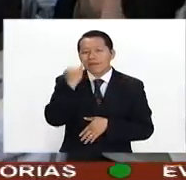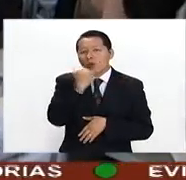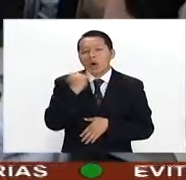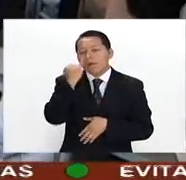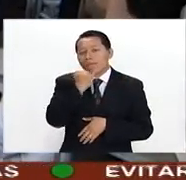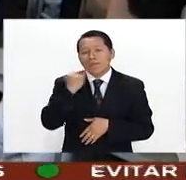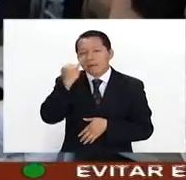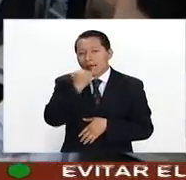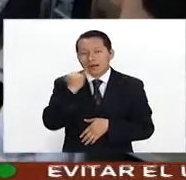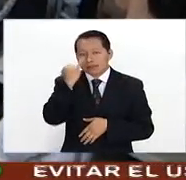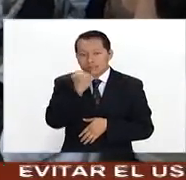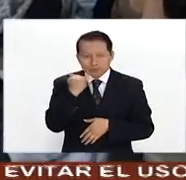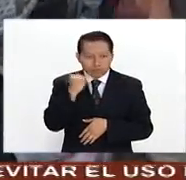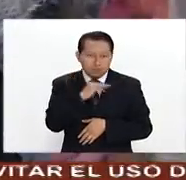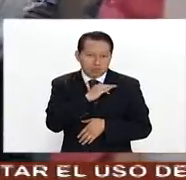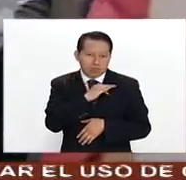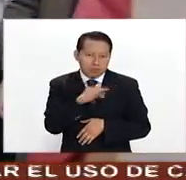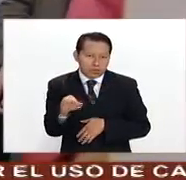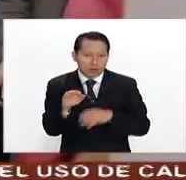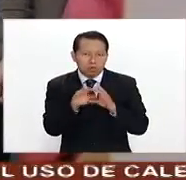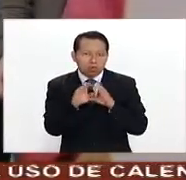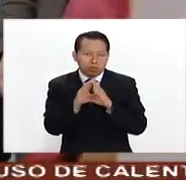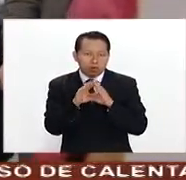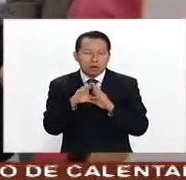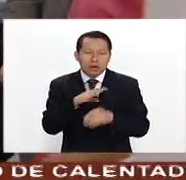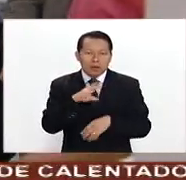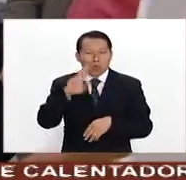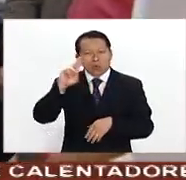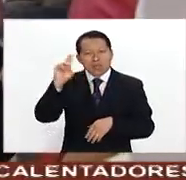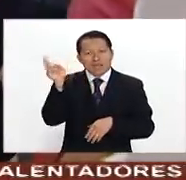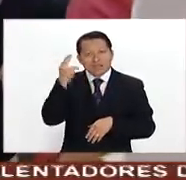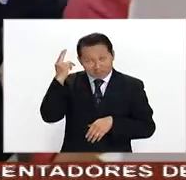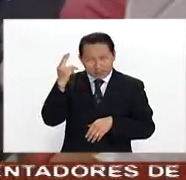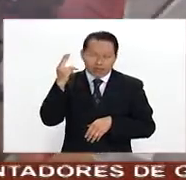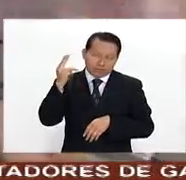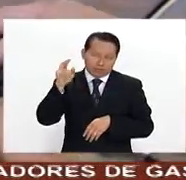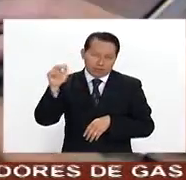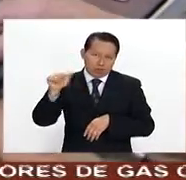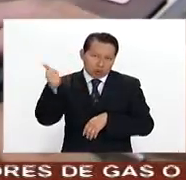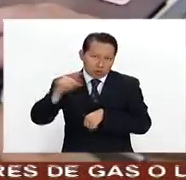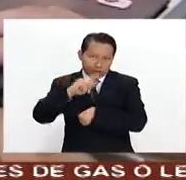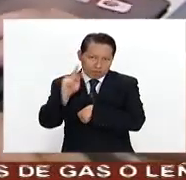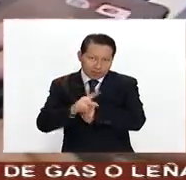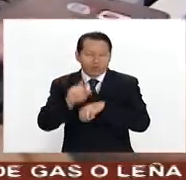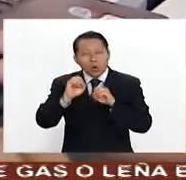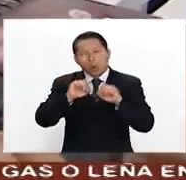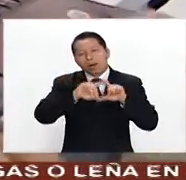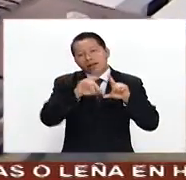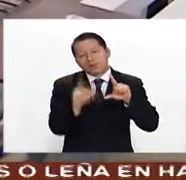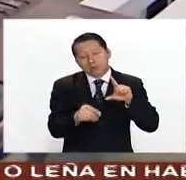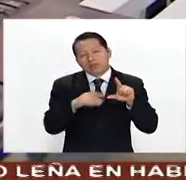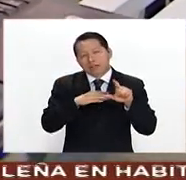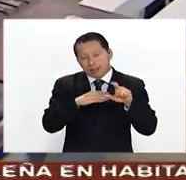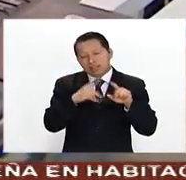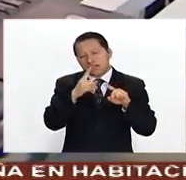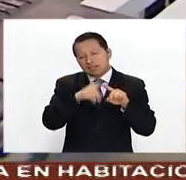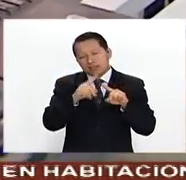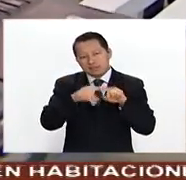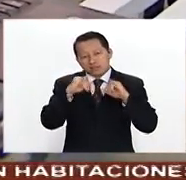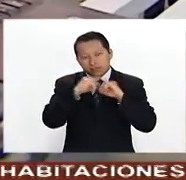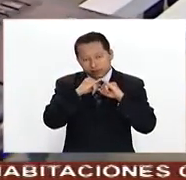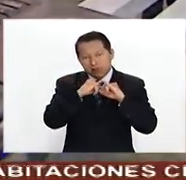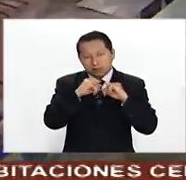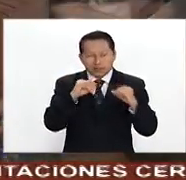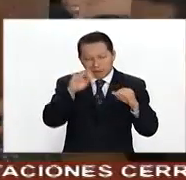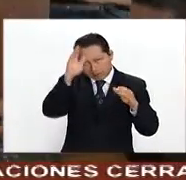sea en alguna universidad extranjera o también lo tenemos a nivel nacional con algunas instituciones que